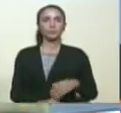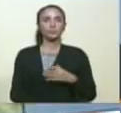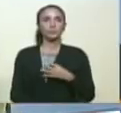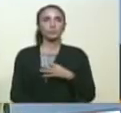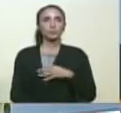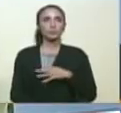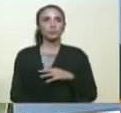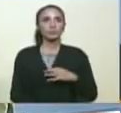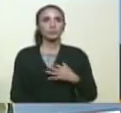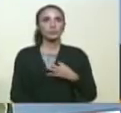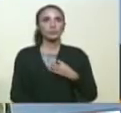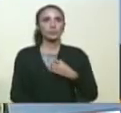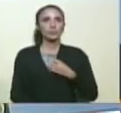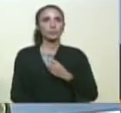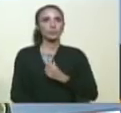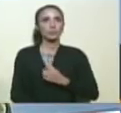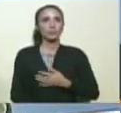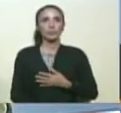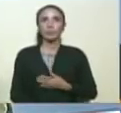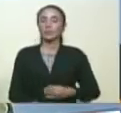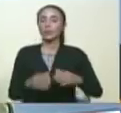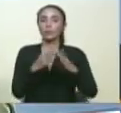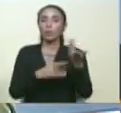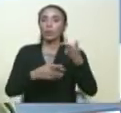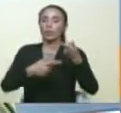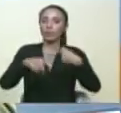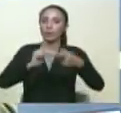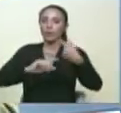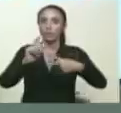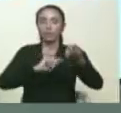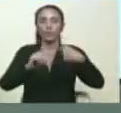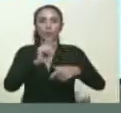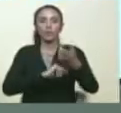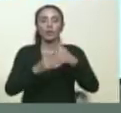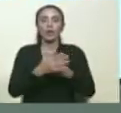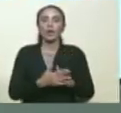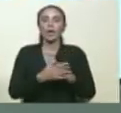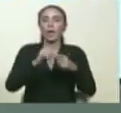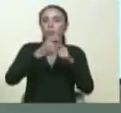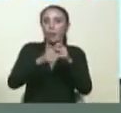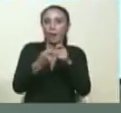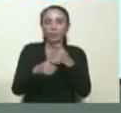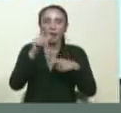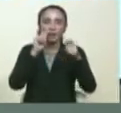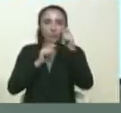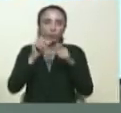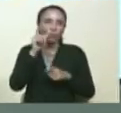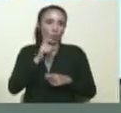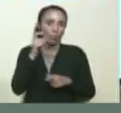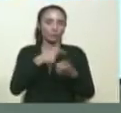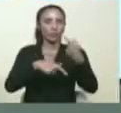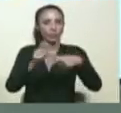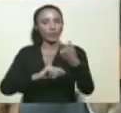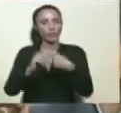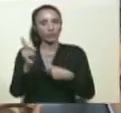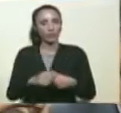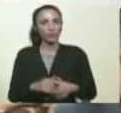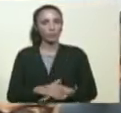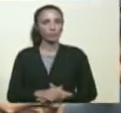Dijimos que íbamos a multiplicar por dos las ferias del campo soberano. ¿Cómo va eso? Más o menos. ¿Ah? ¿Qué apretá?